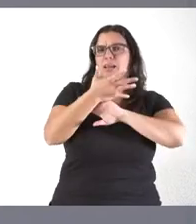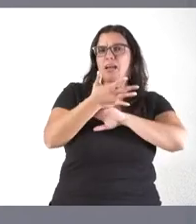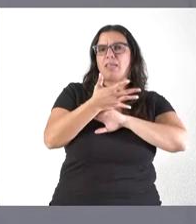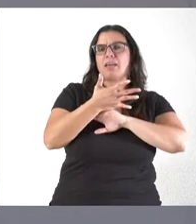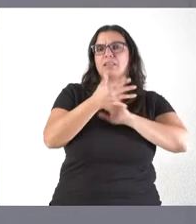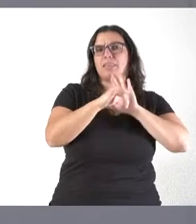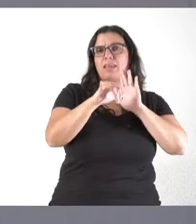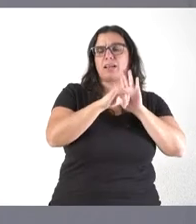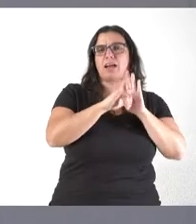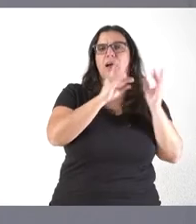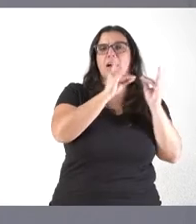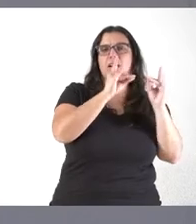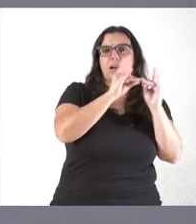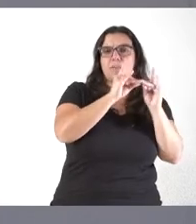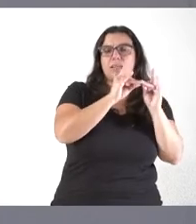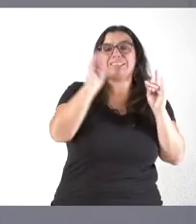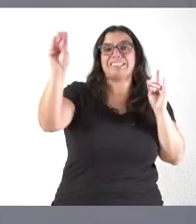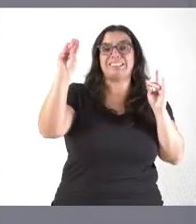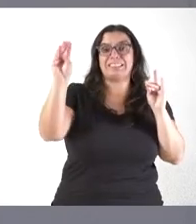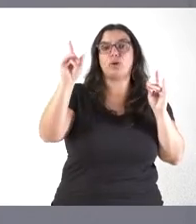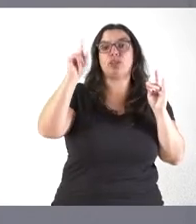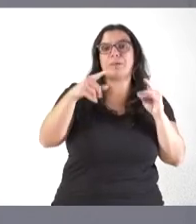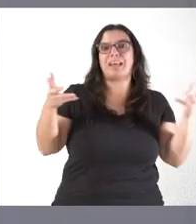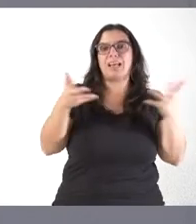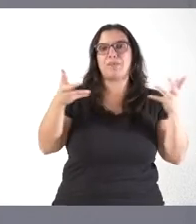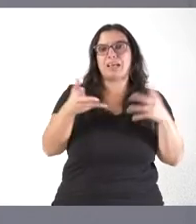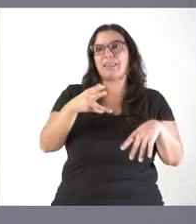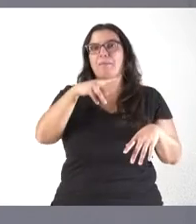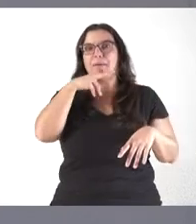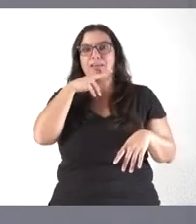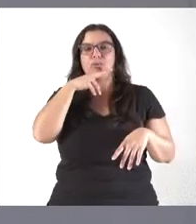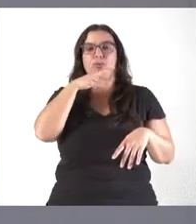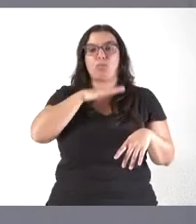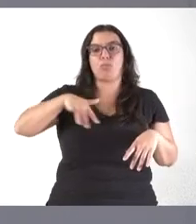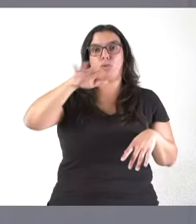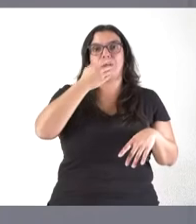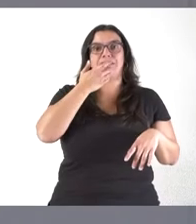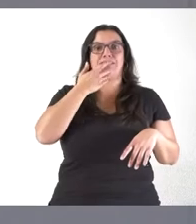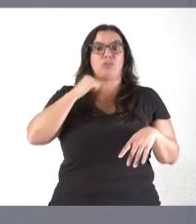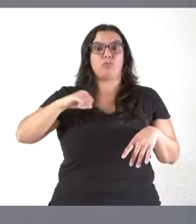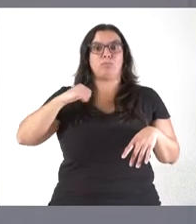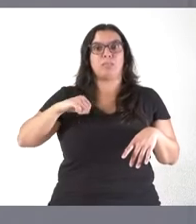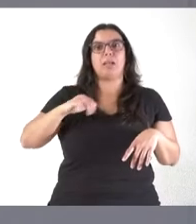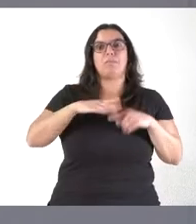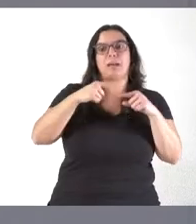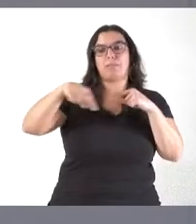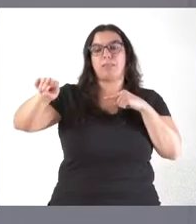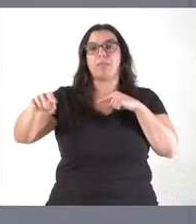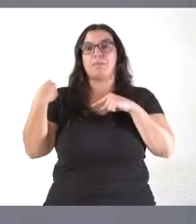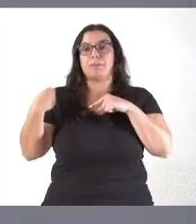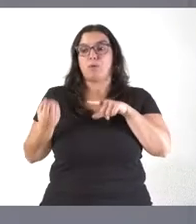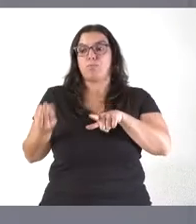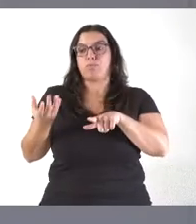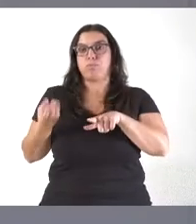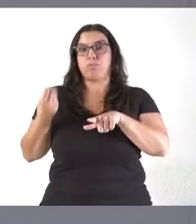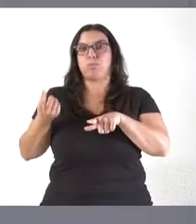a sus ca como en los posibles llamadas de emergencia en los baños y aseos que llegarían directamente a los controles de enfermería para el